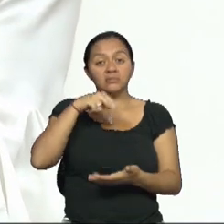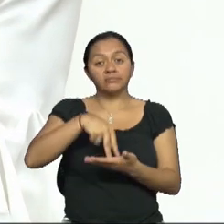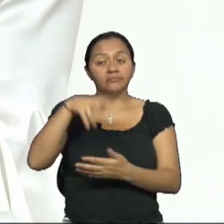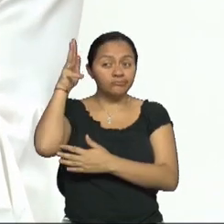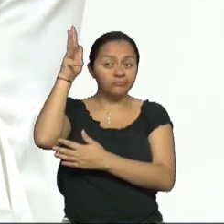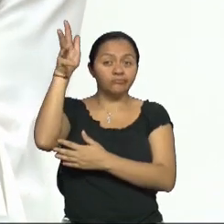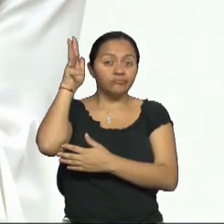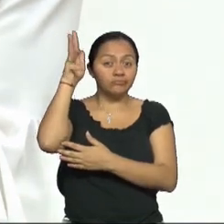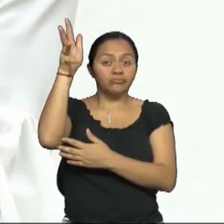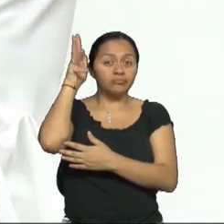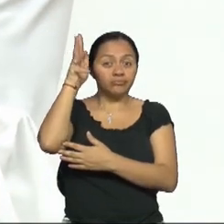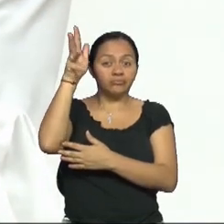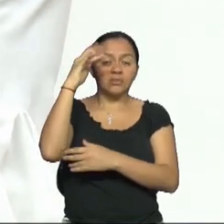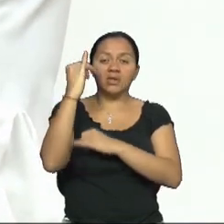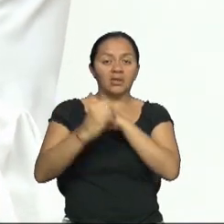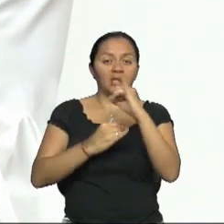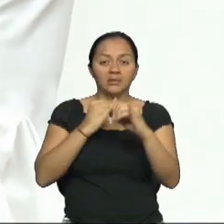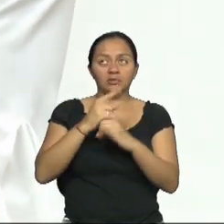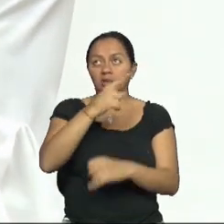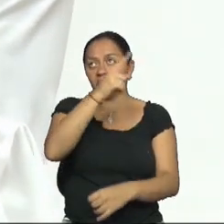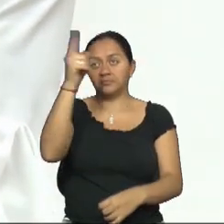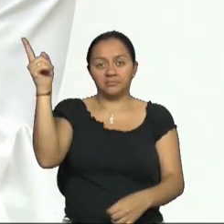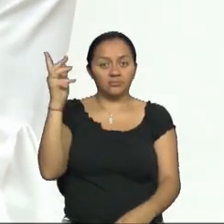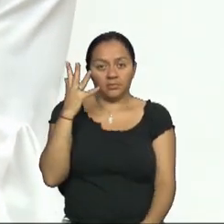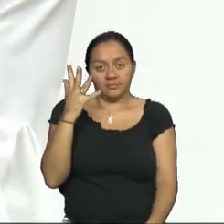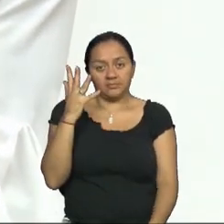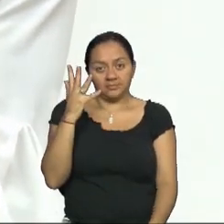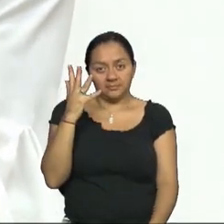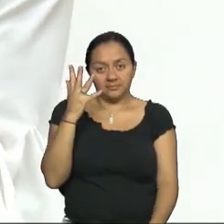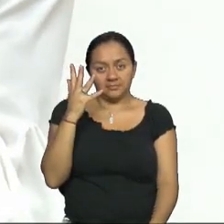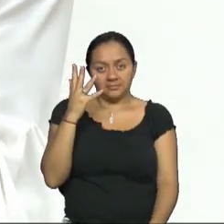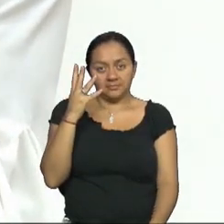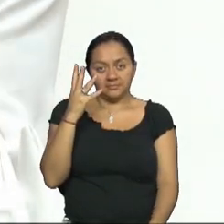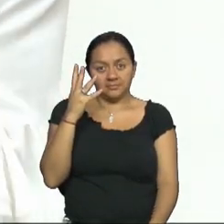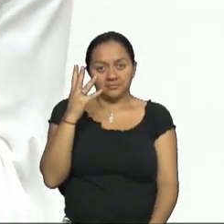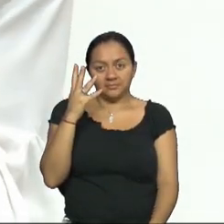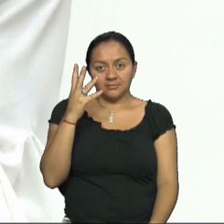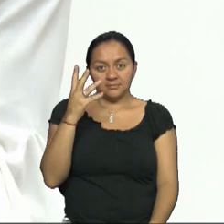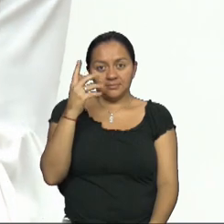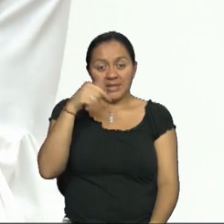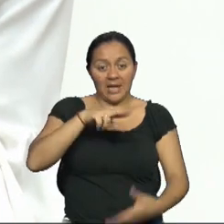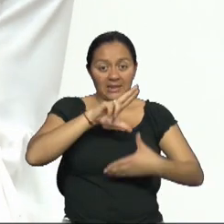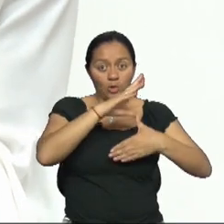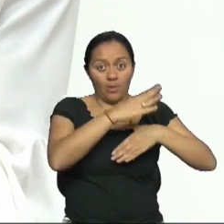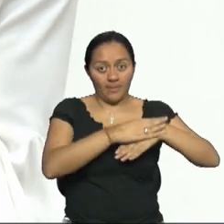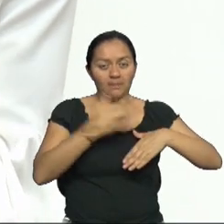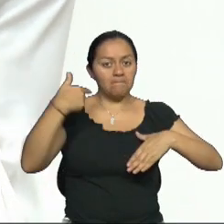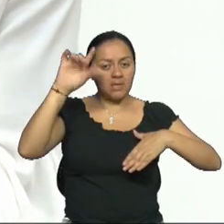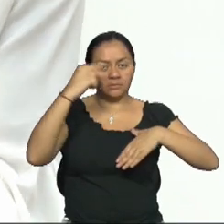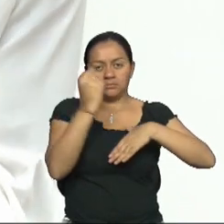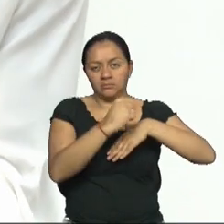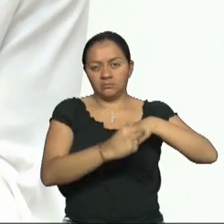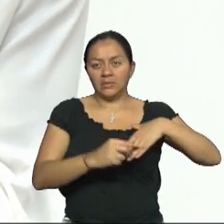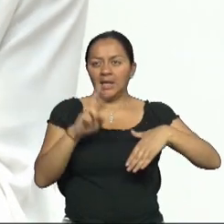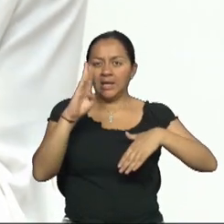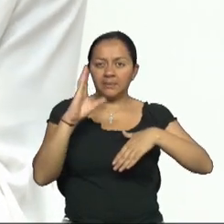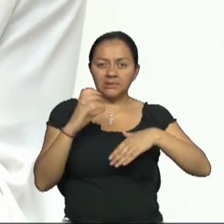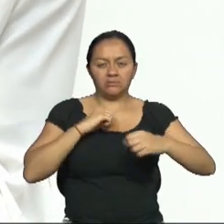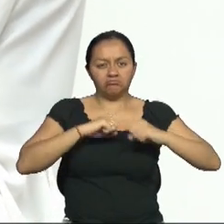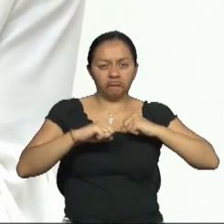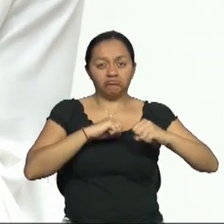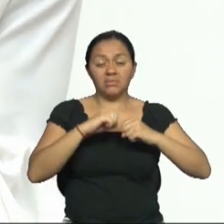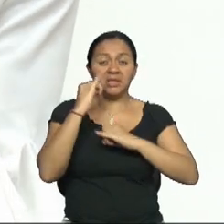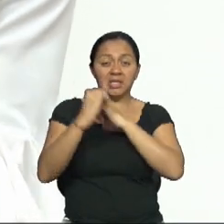luego a nivel internacional no se presenten de forma más a menudo, porque realmente el nivel de profundidad y de pensamiento